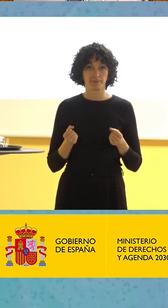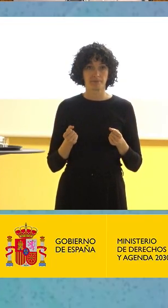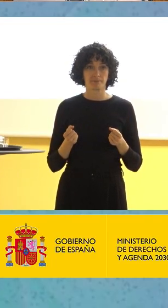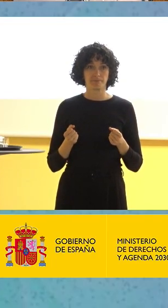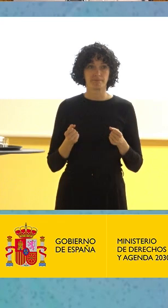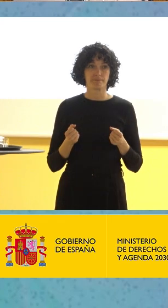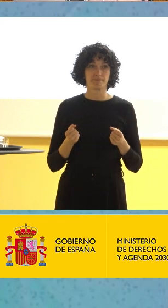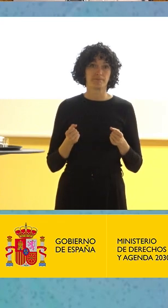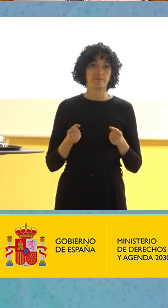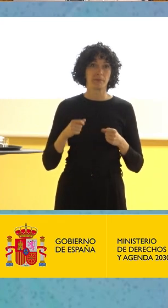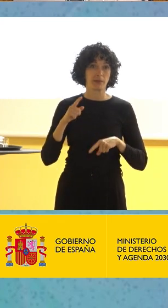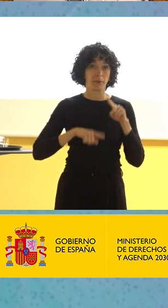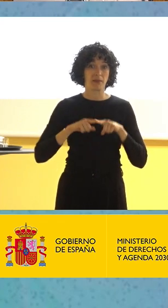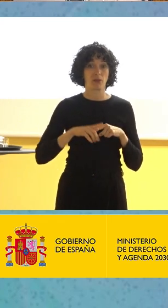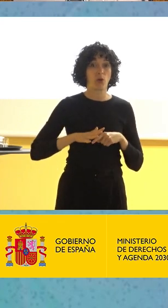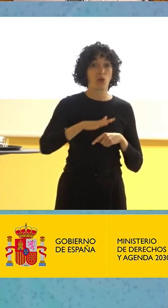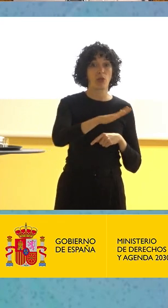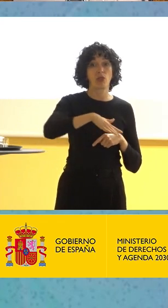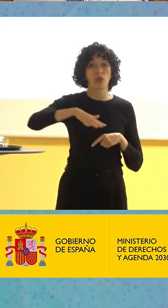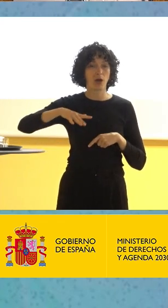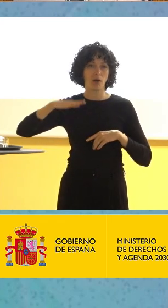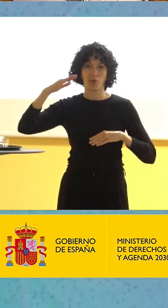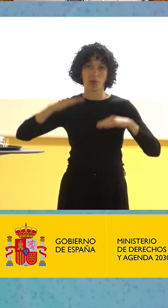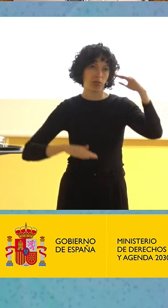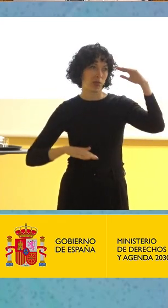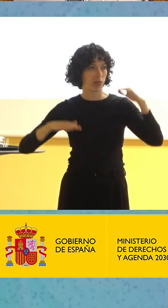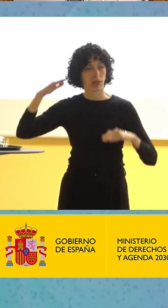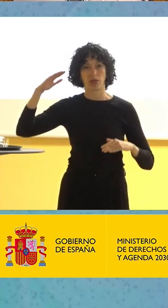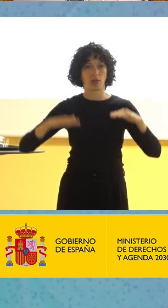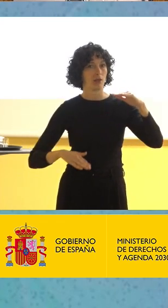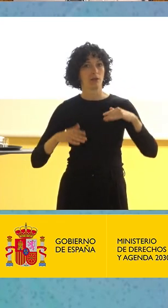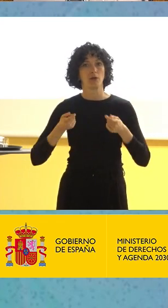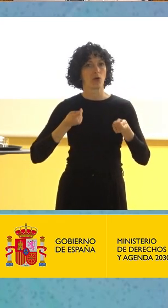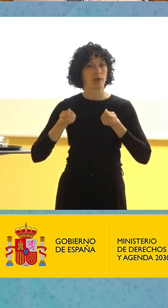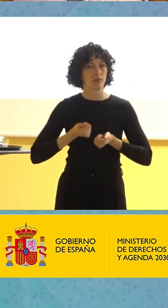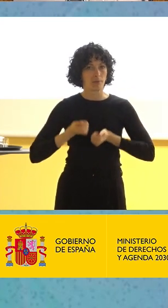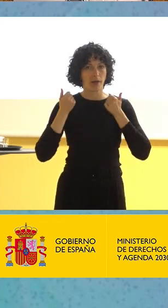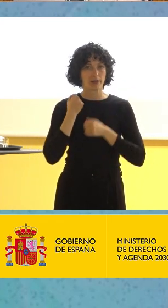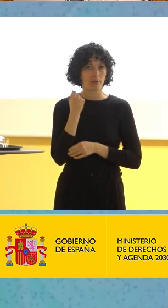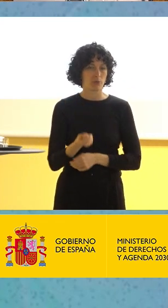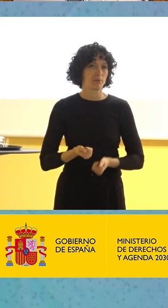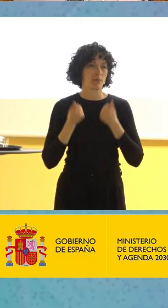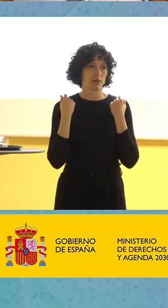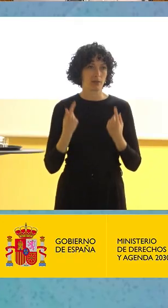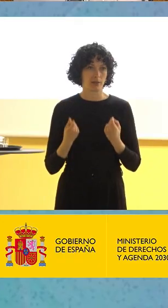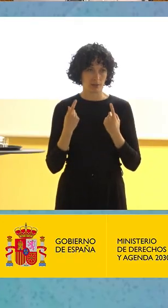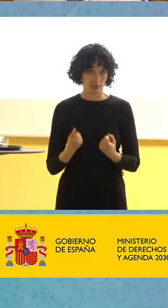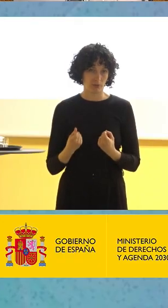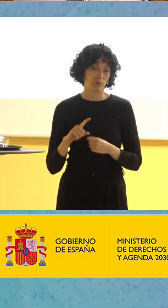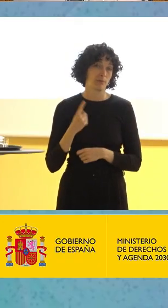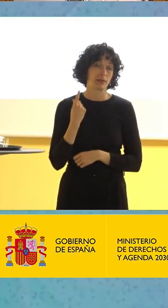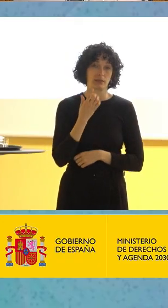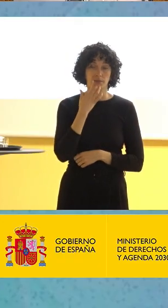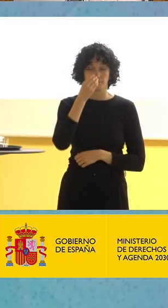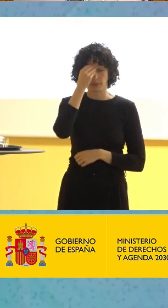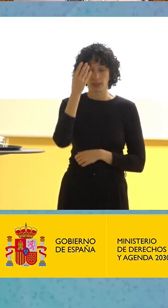hay desigualdades territoriales importantes y se necesita una mayor coordinación, ¿no? Y mayor apoyo, sobre todo, y teniendo en cuenta también